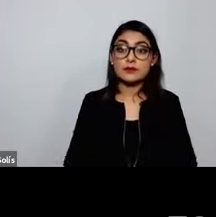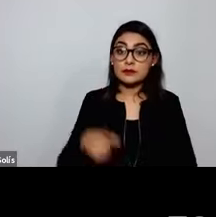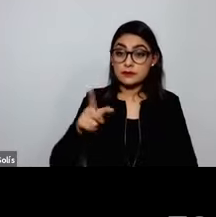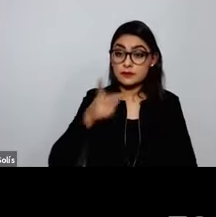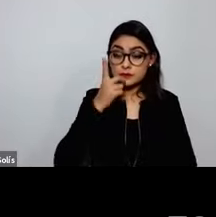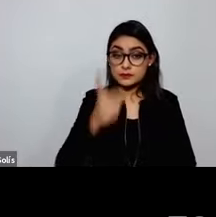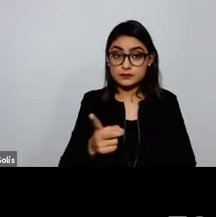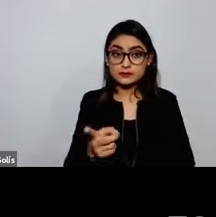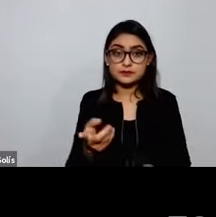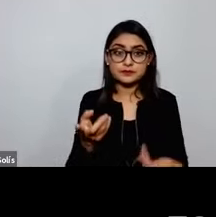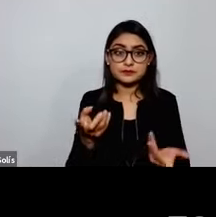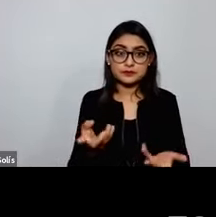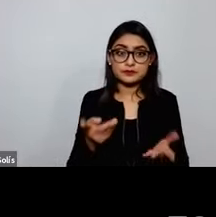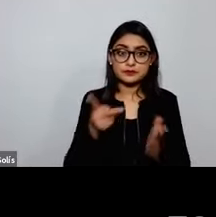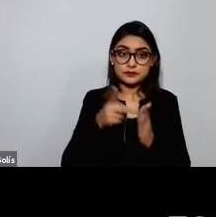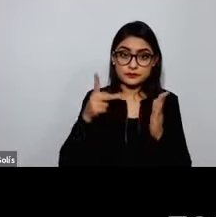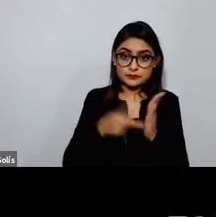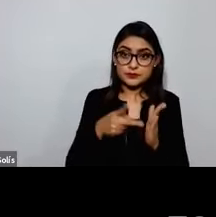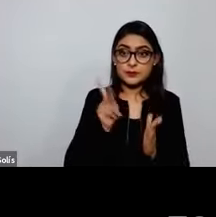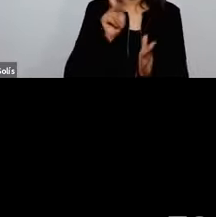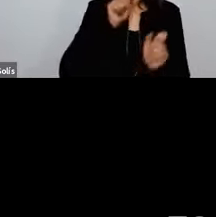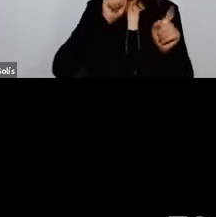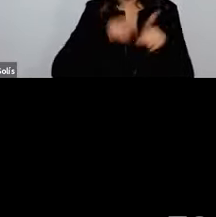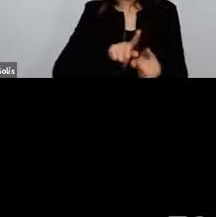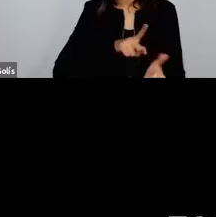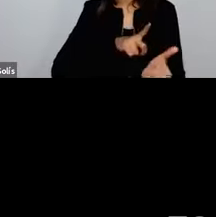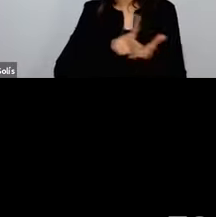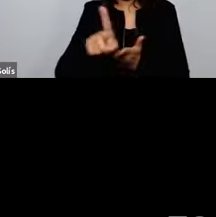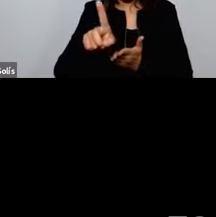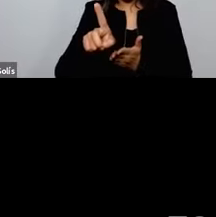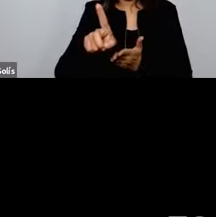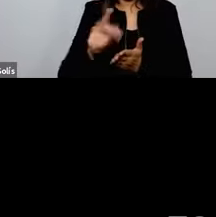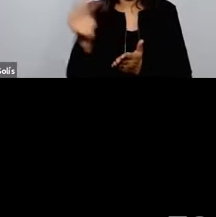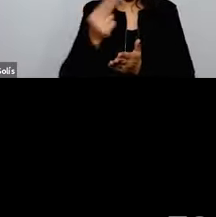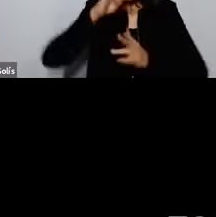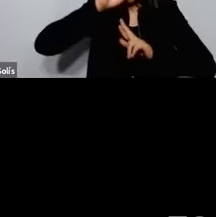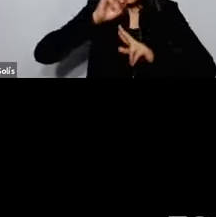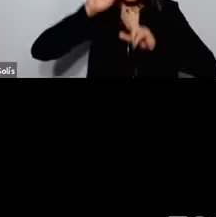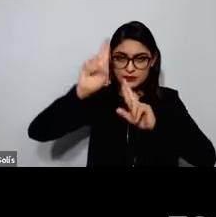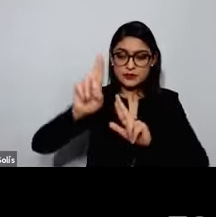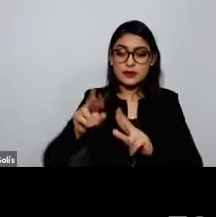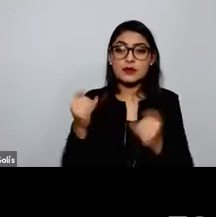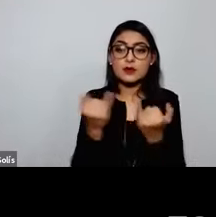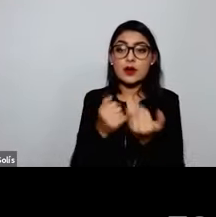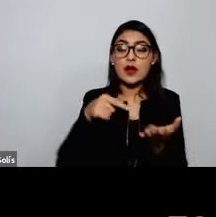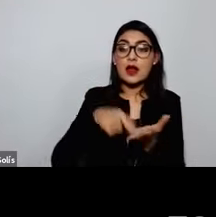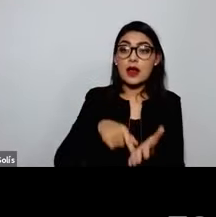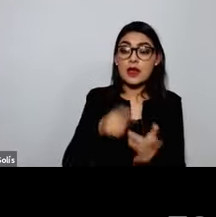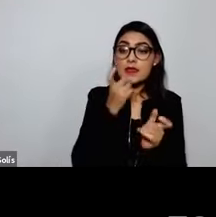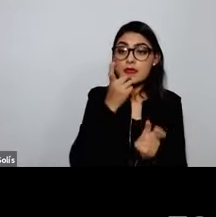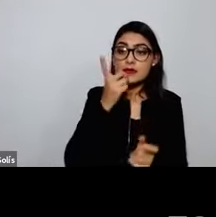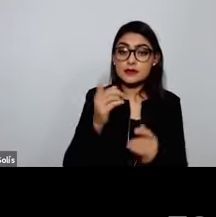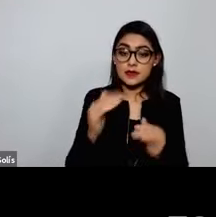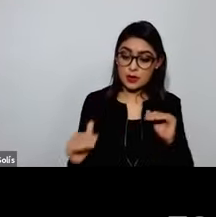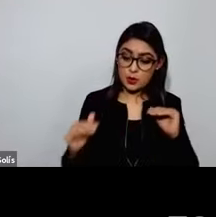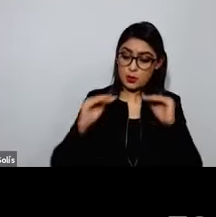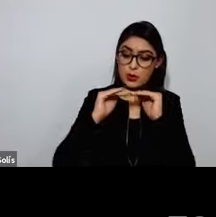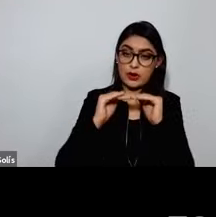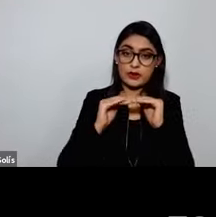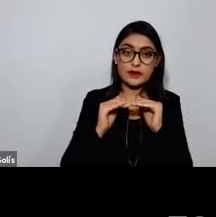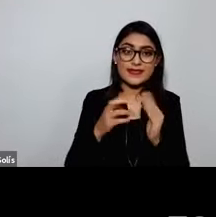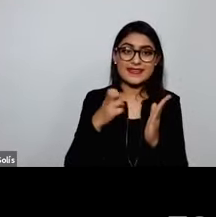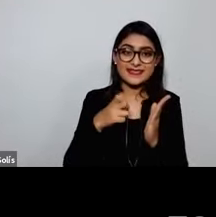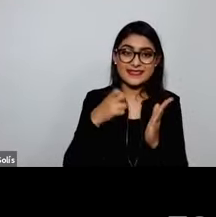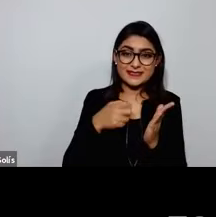como principio y también como derecho. Hace énfasis en la relevancia que tiene la igualdad como principio e